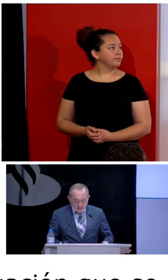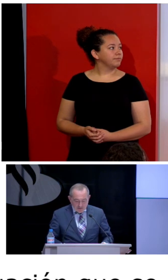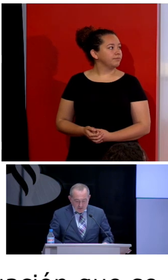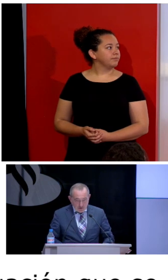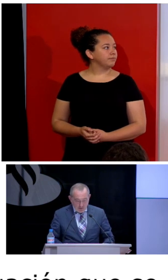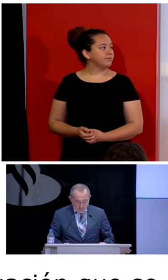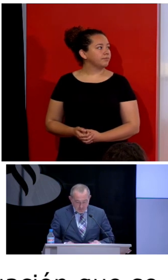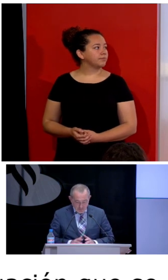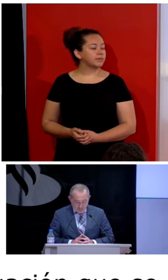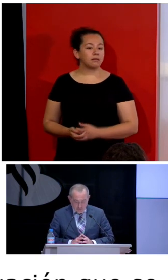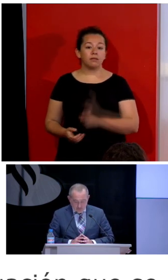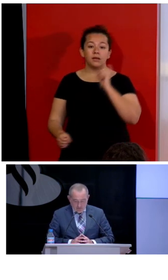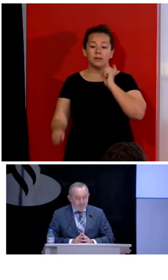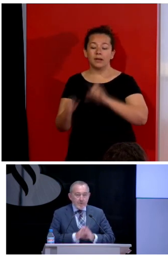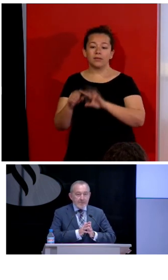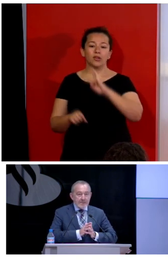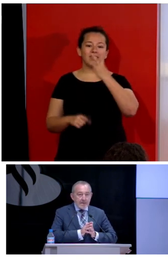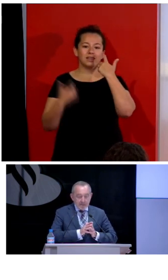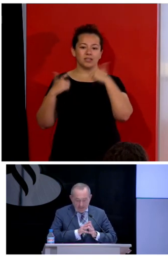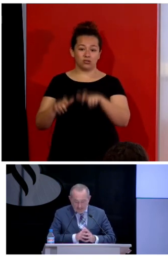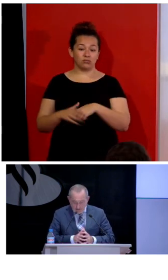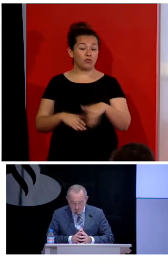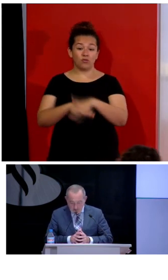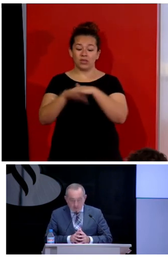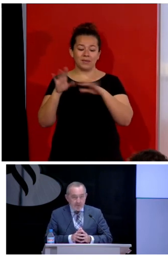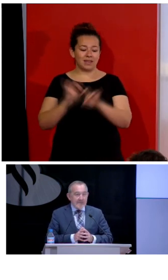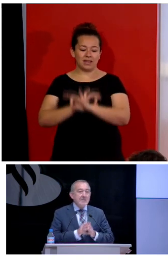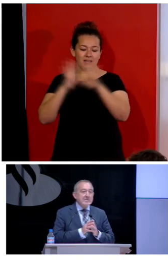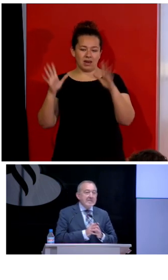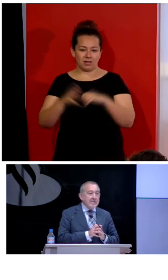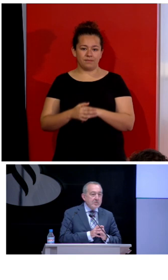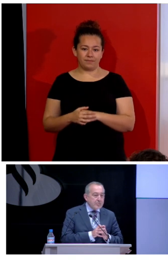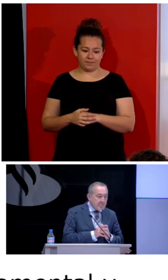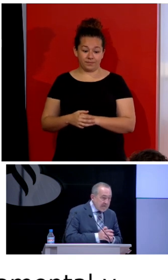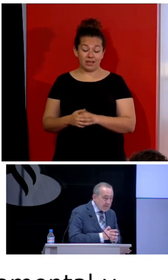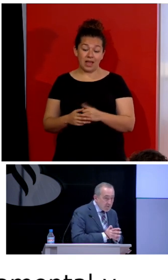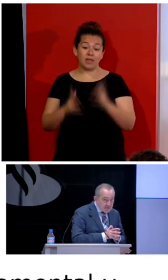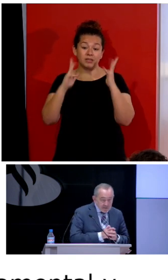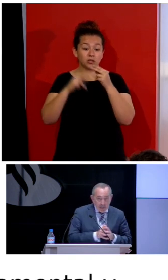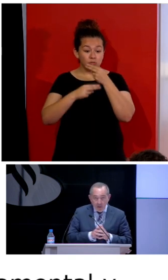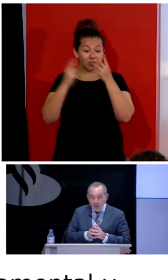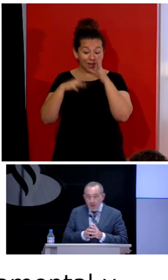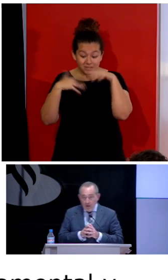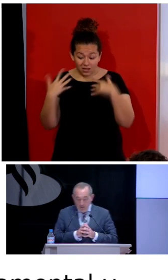Participación del tercer sector, fundamental y clave. Las administraciones públicas hoy en